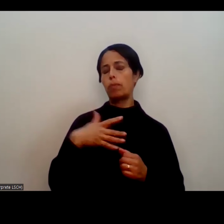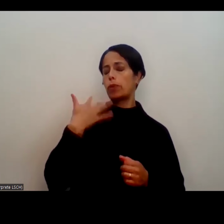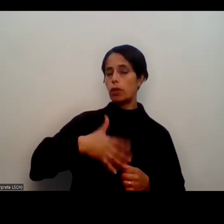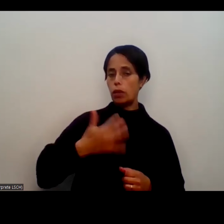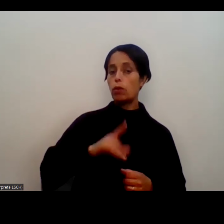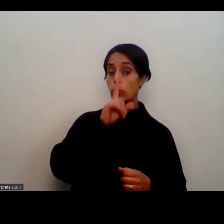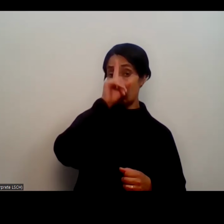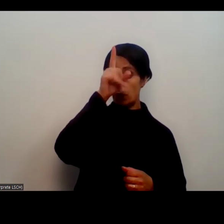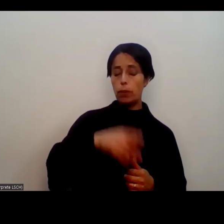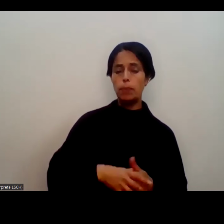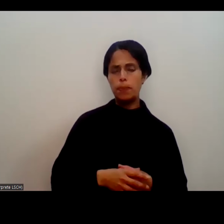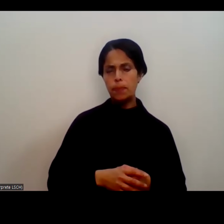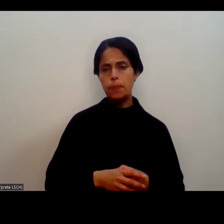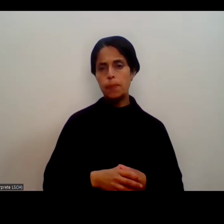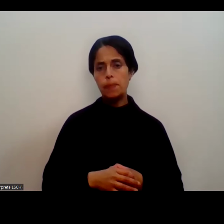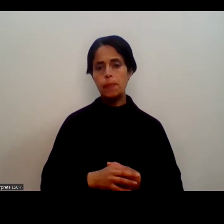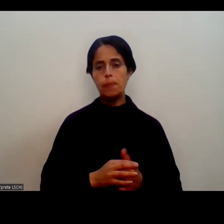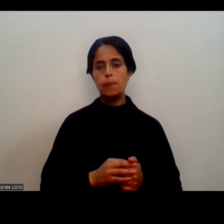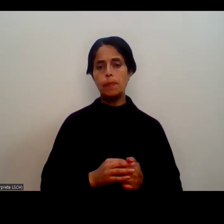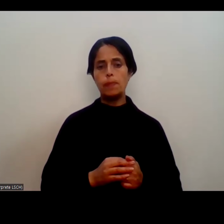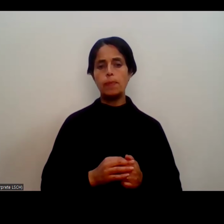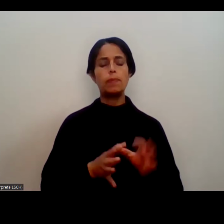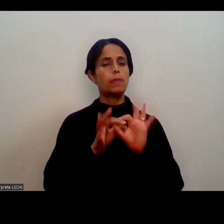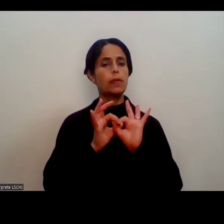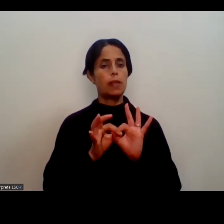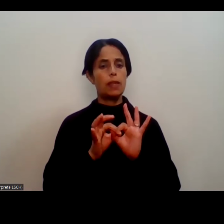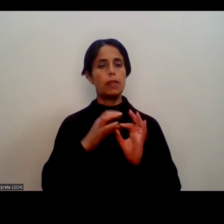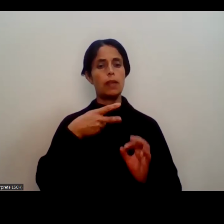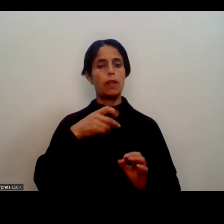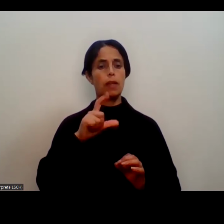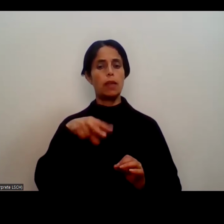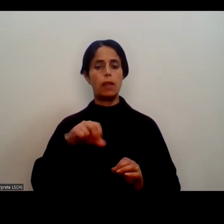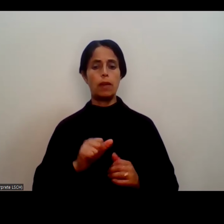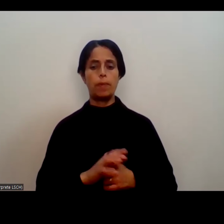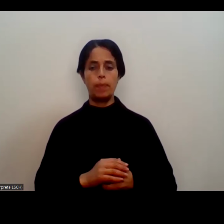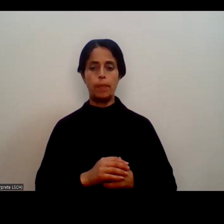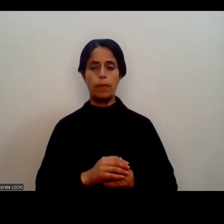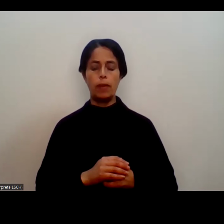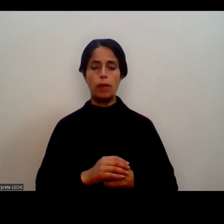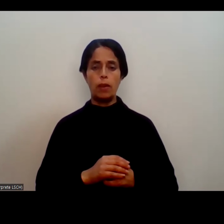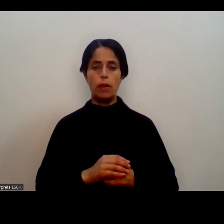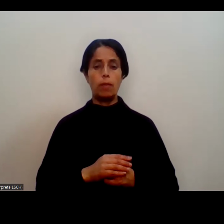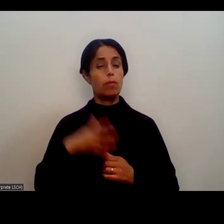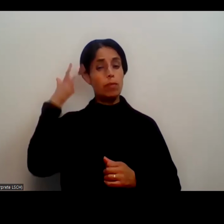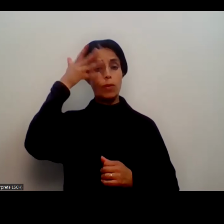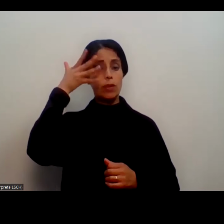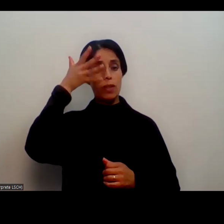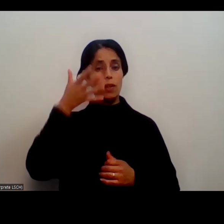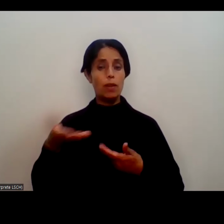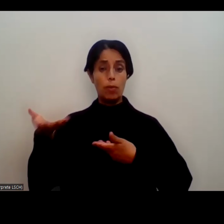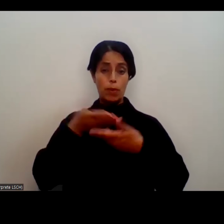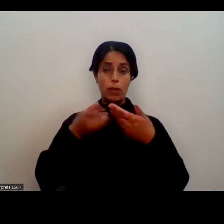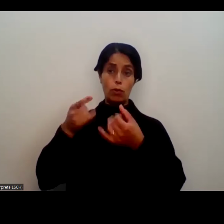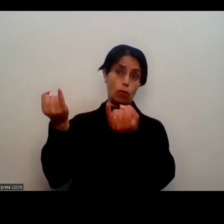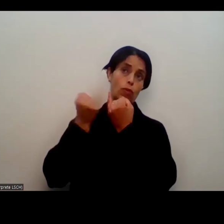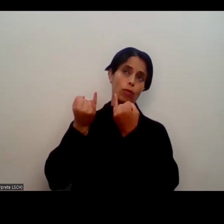ver. Bueno, muchas gracias, Elena, por esta Nada, charla, por compartir tus